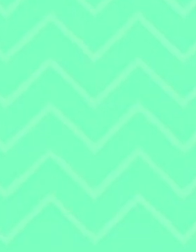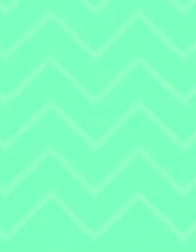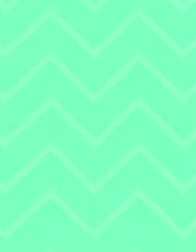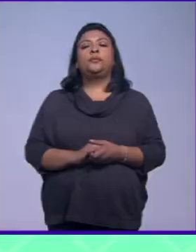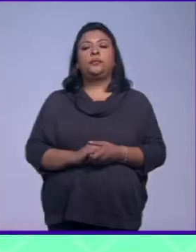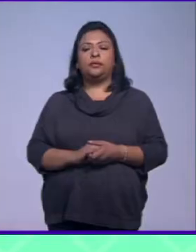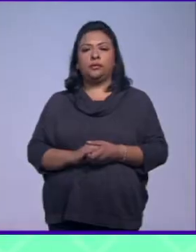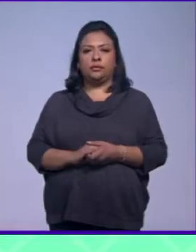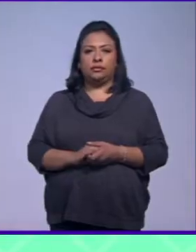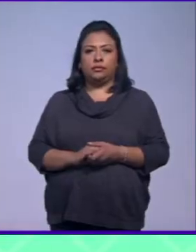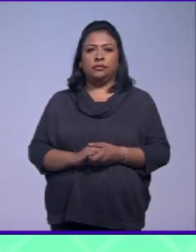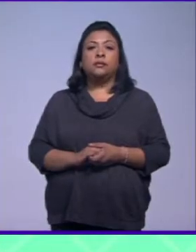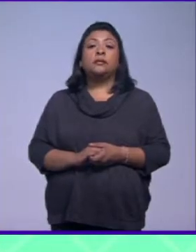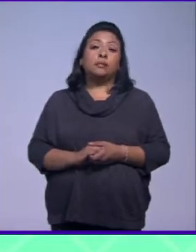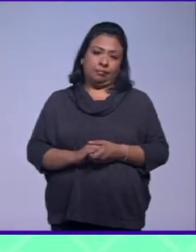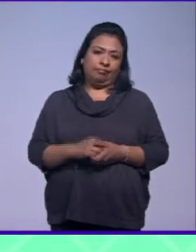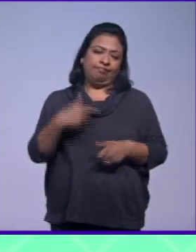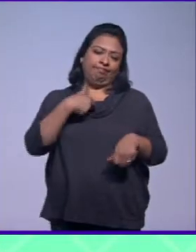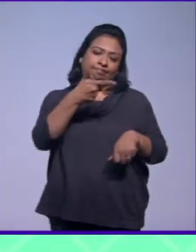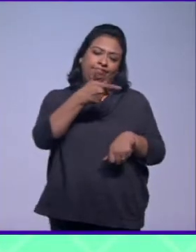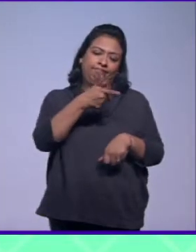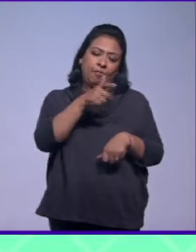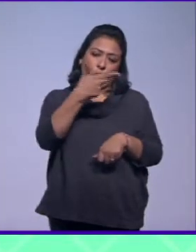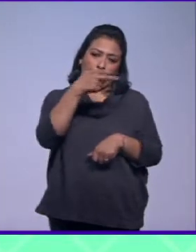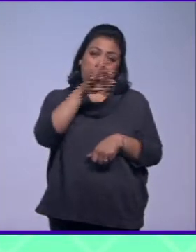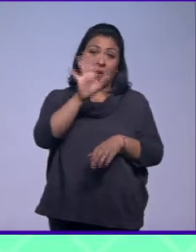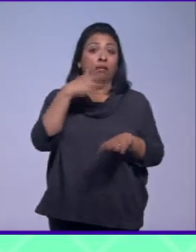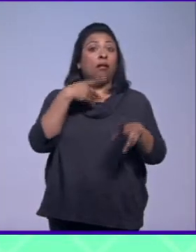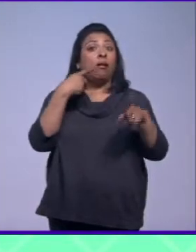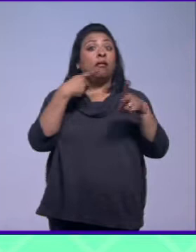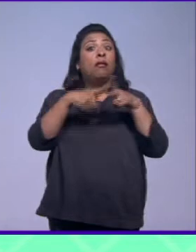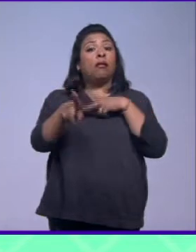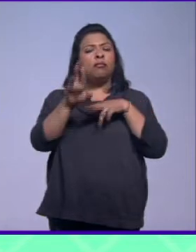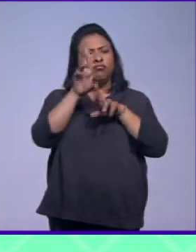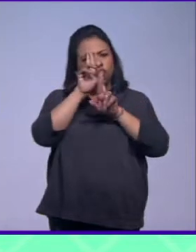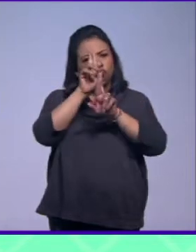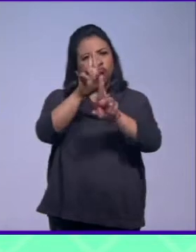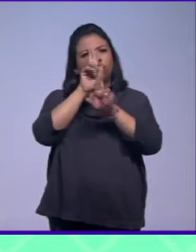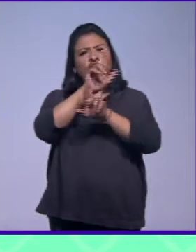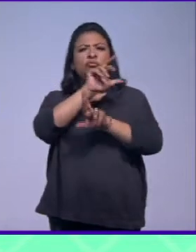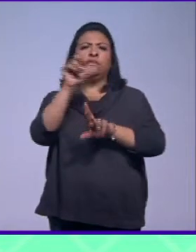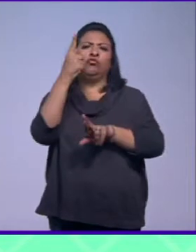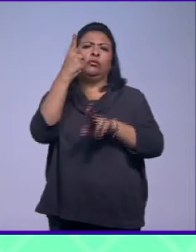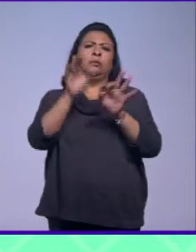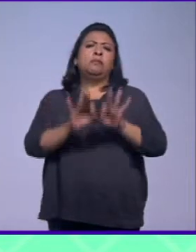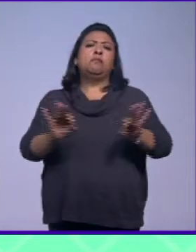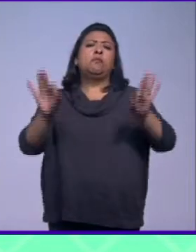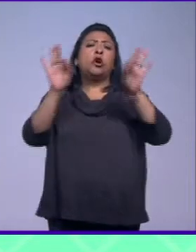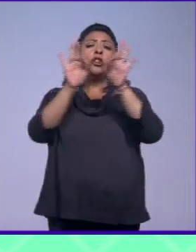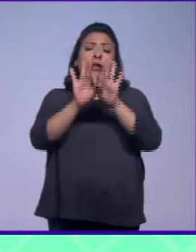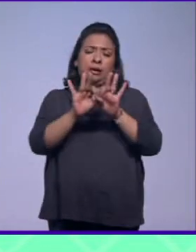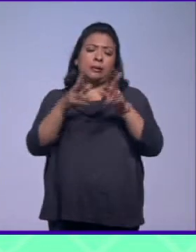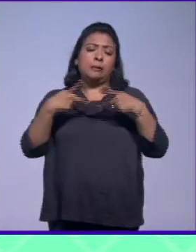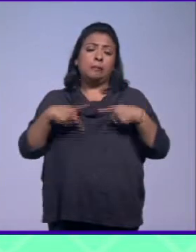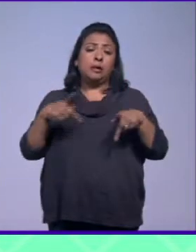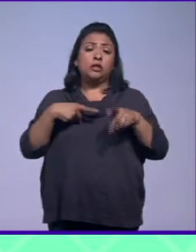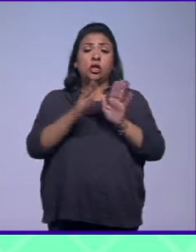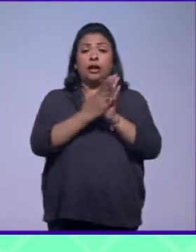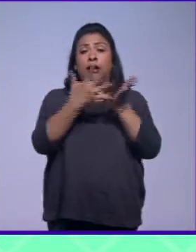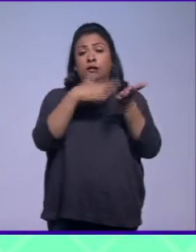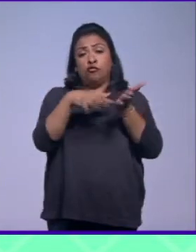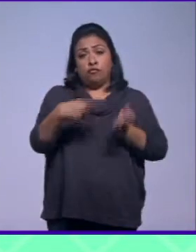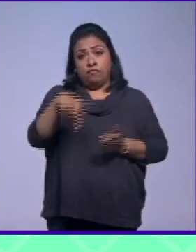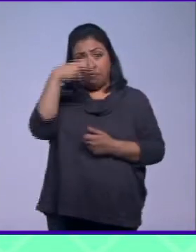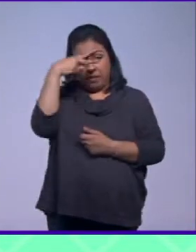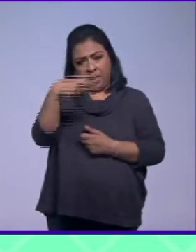y bueno me sigue woman y continúan los homenajes para uno de los grandes referentes de las letras de nuestro